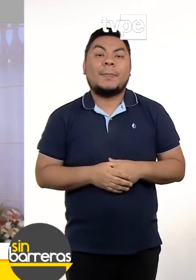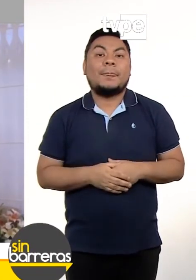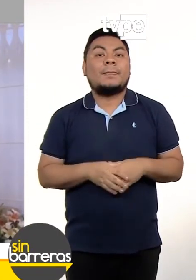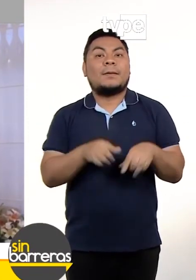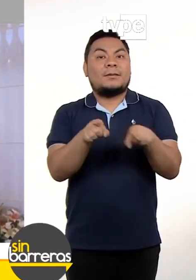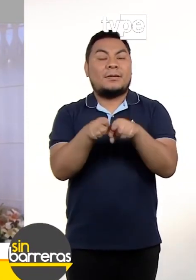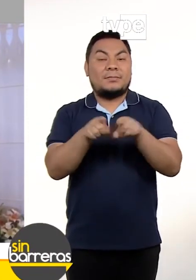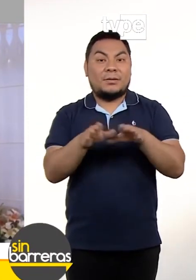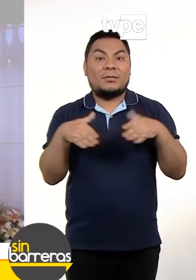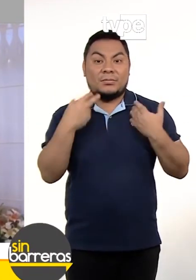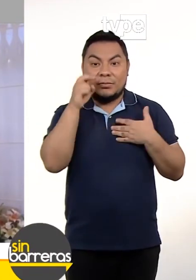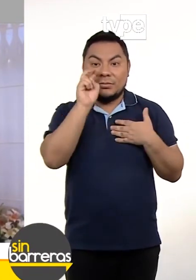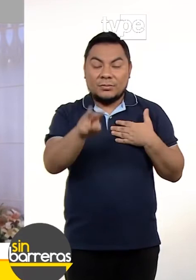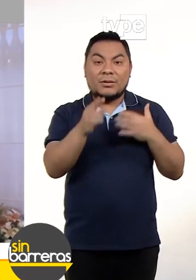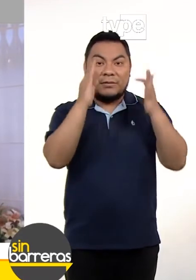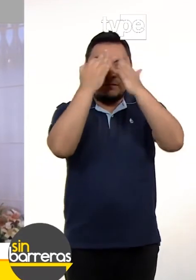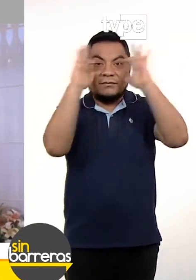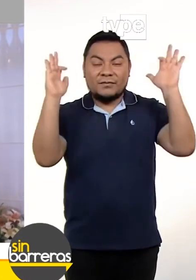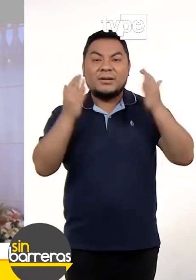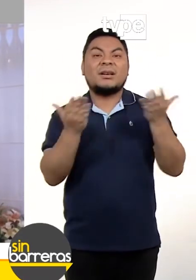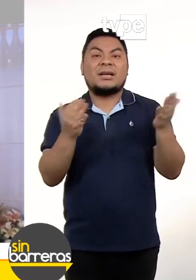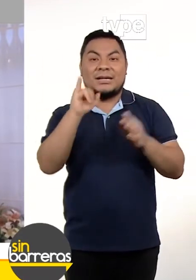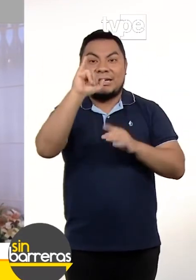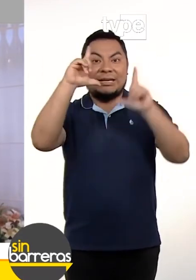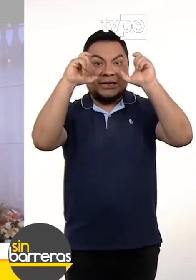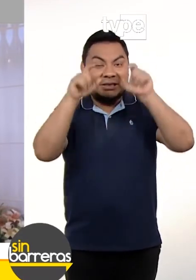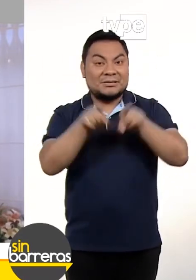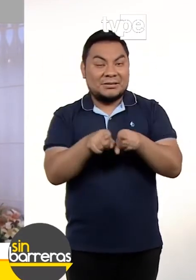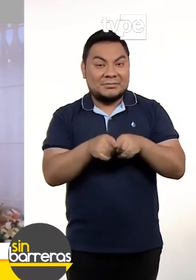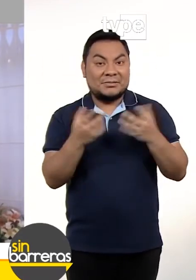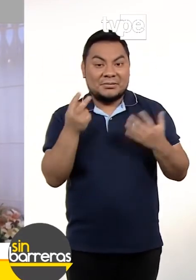sinbarreras@irtp.gob.pe. También pueden entrar a nuestro Facebook e